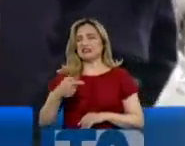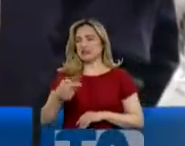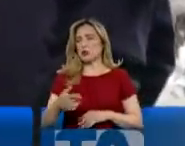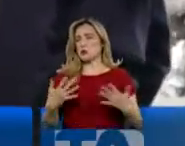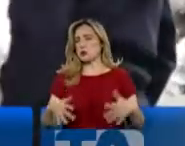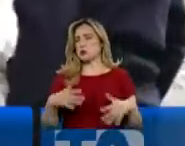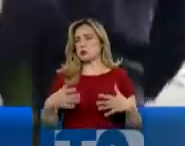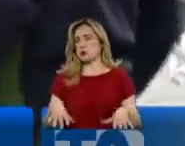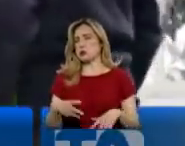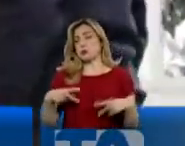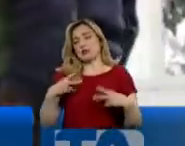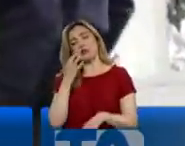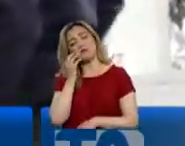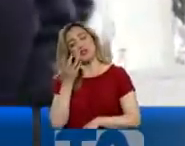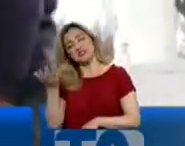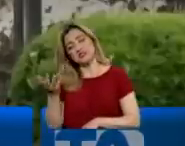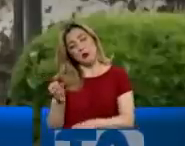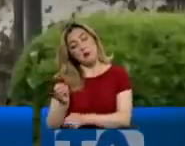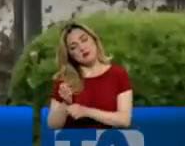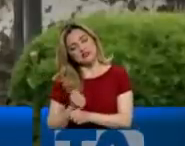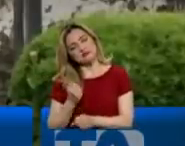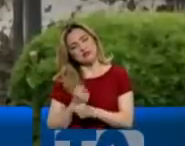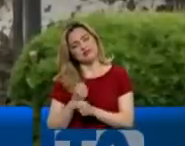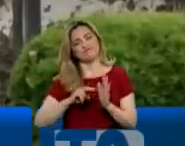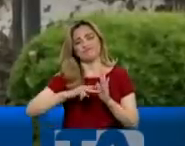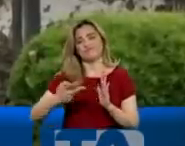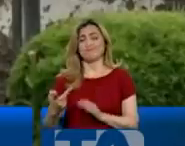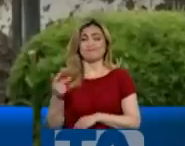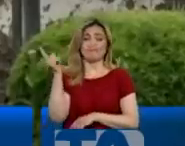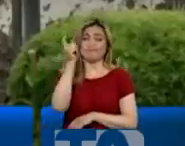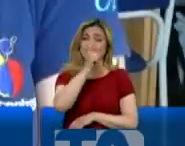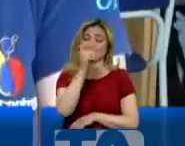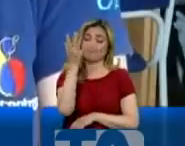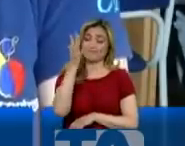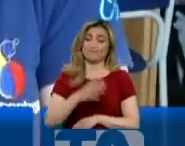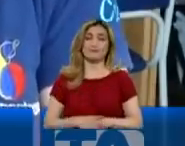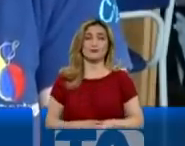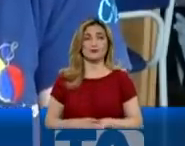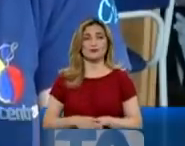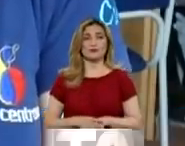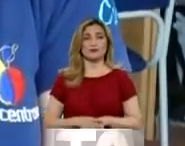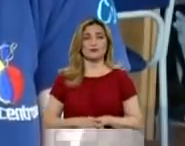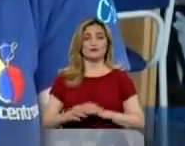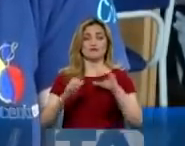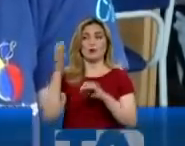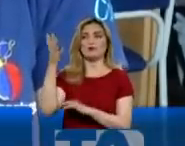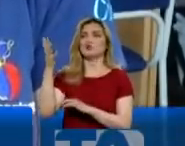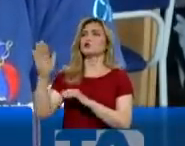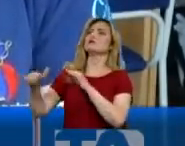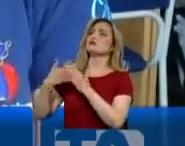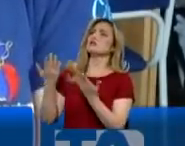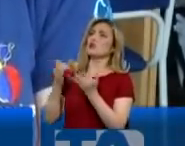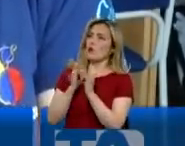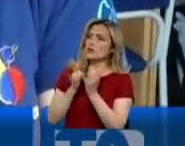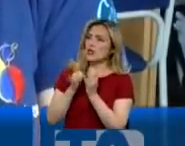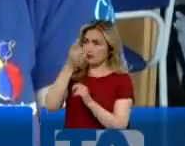rurales donde las obligaciones se multiplican pero la tecnología aún no llega nos comunicamos con él para que nos envíen por